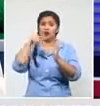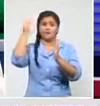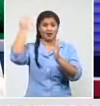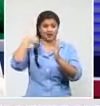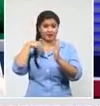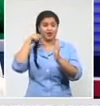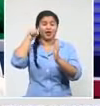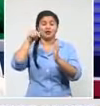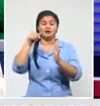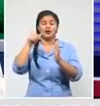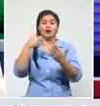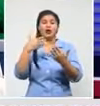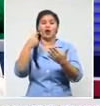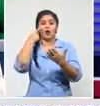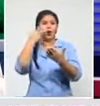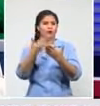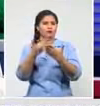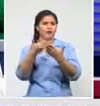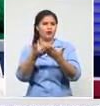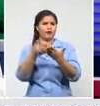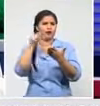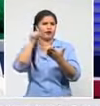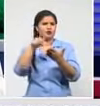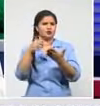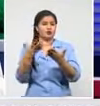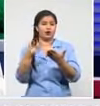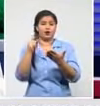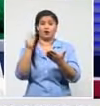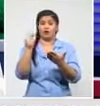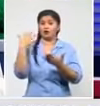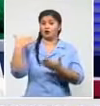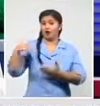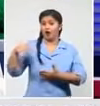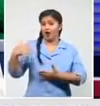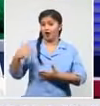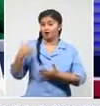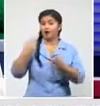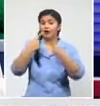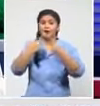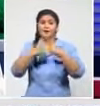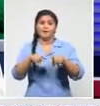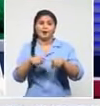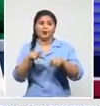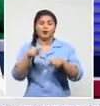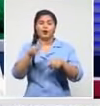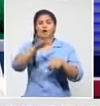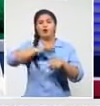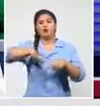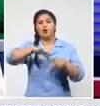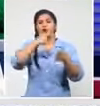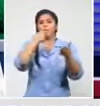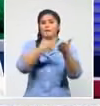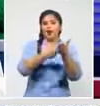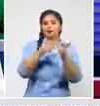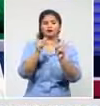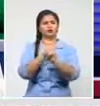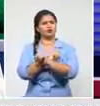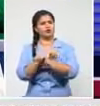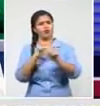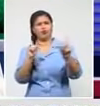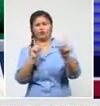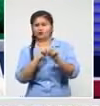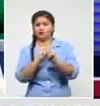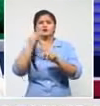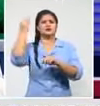prueba un tanto cara, pero que nuestro país, a pesar del bloqueo, de